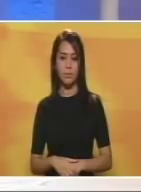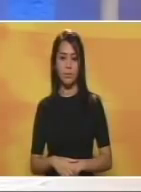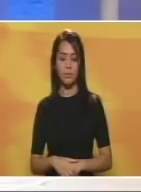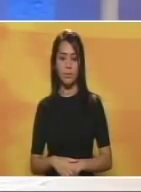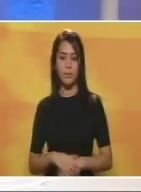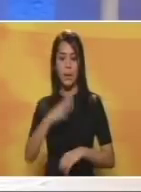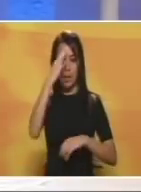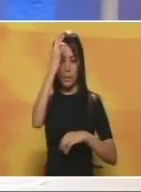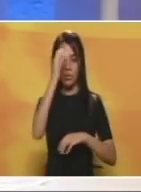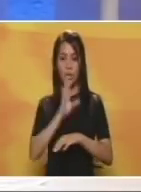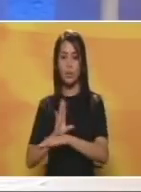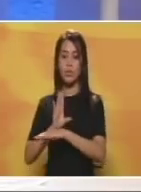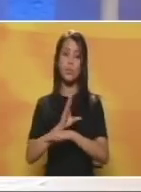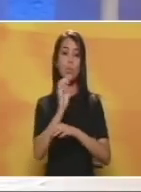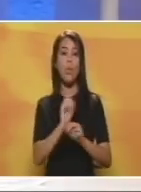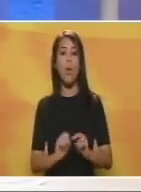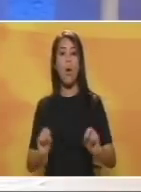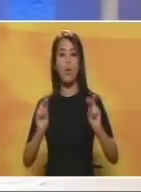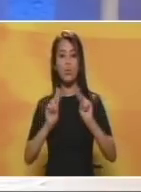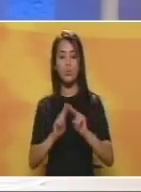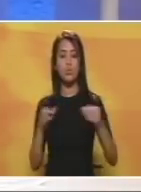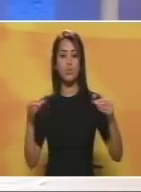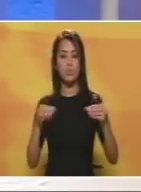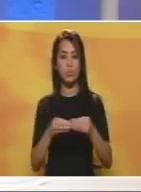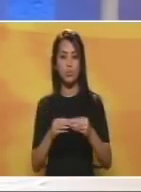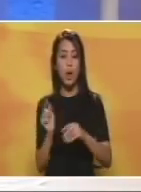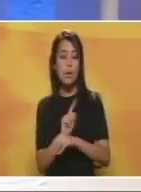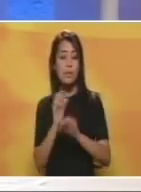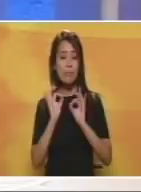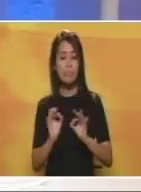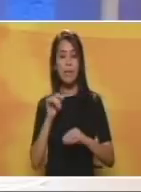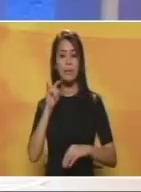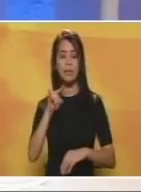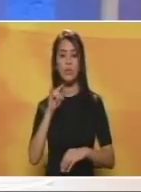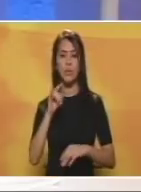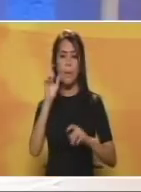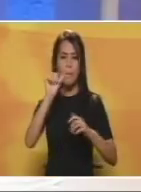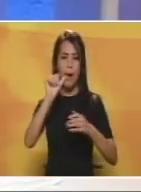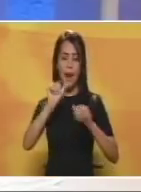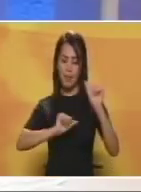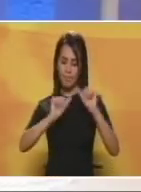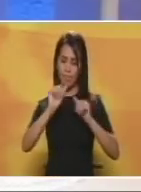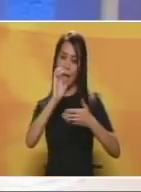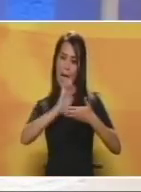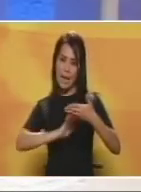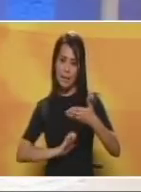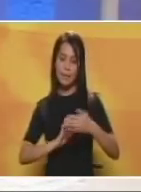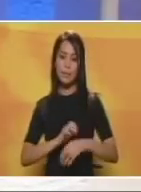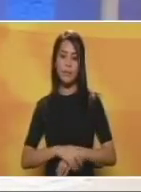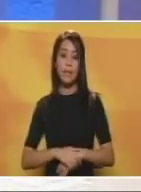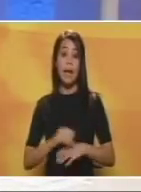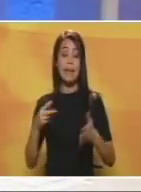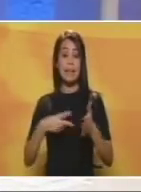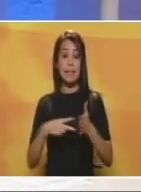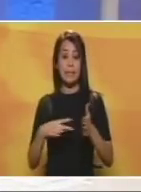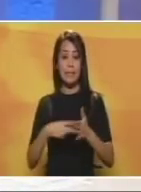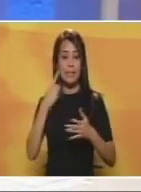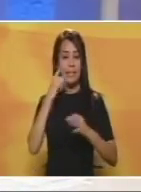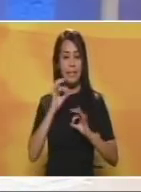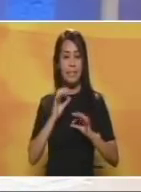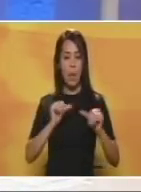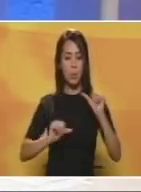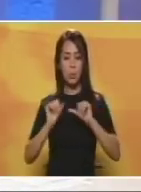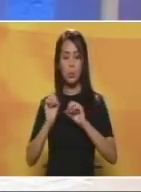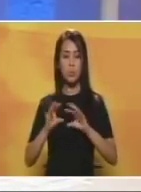El Consejo de Seguridad de la ONU se reunirá de urgencia este lunes para analizar la situación de Siria, donde un presunto ataque